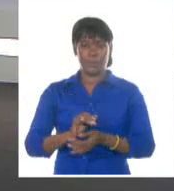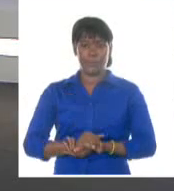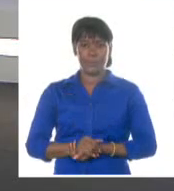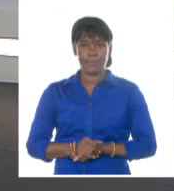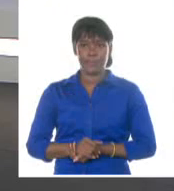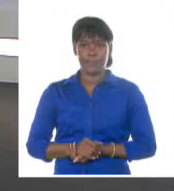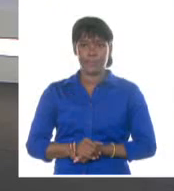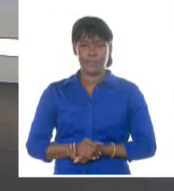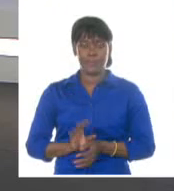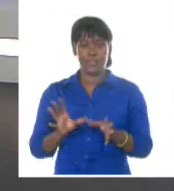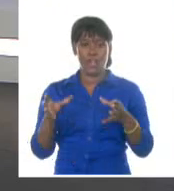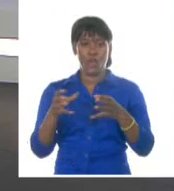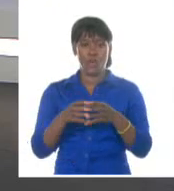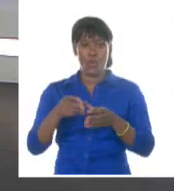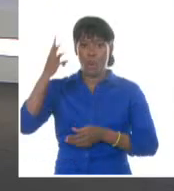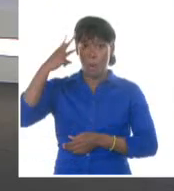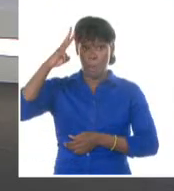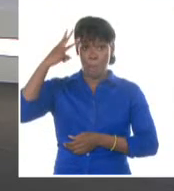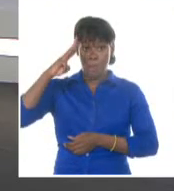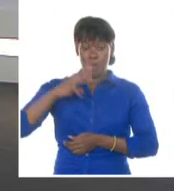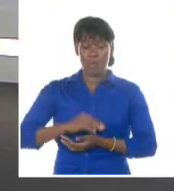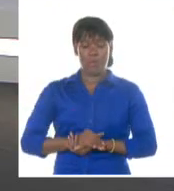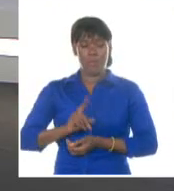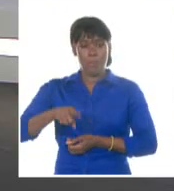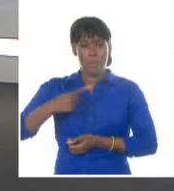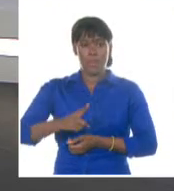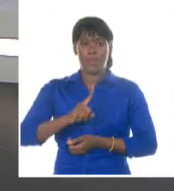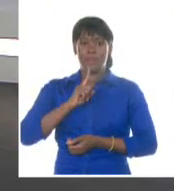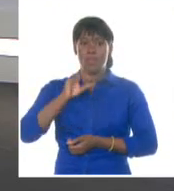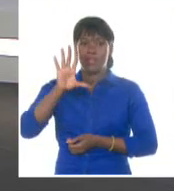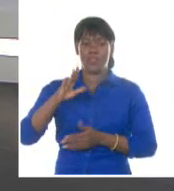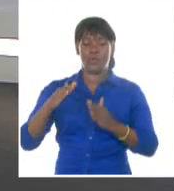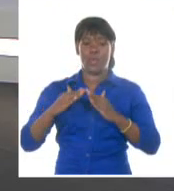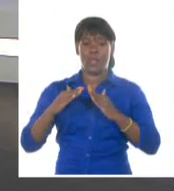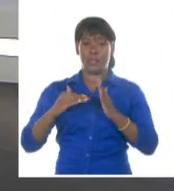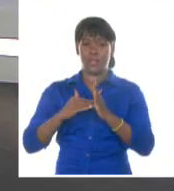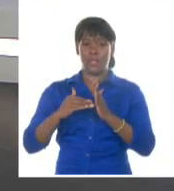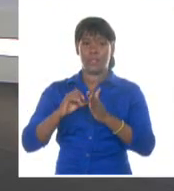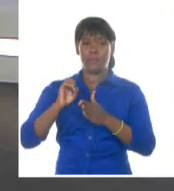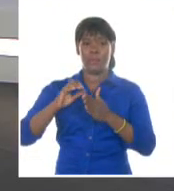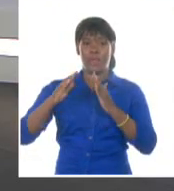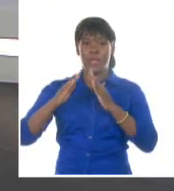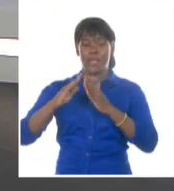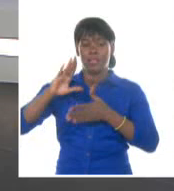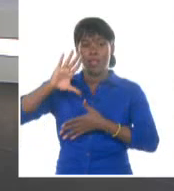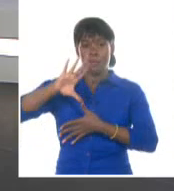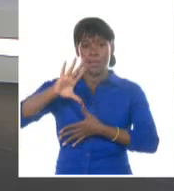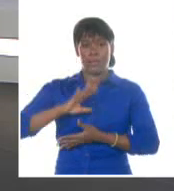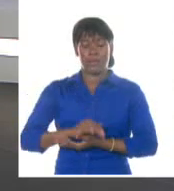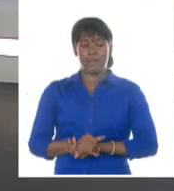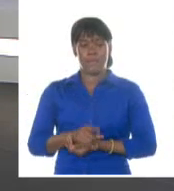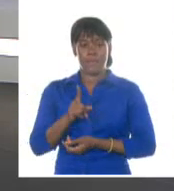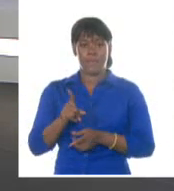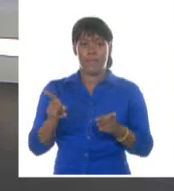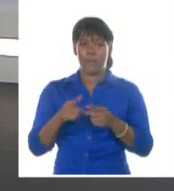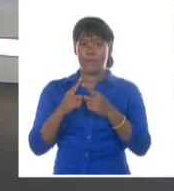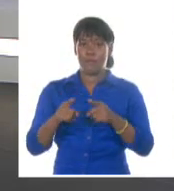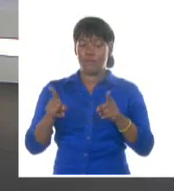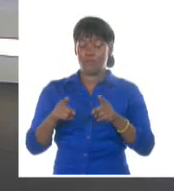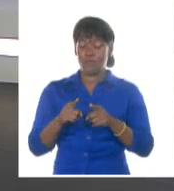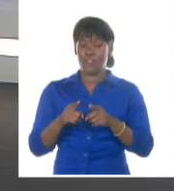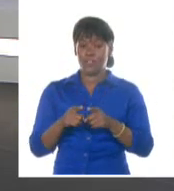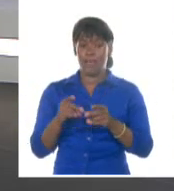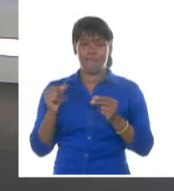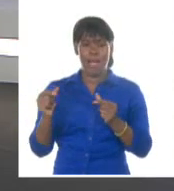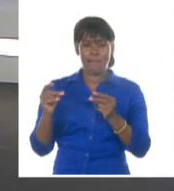de Siete se presenta mañana viernes a las 5 de la tarde en Casa de las Américas. La banda que combina el rock y la décima presenta su más reciente